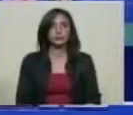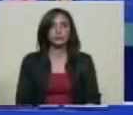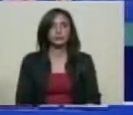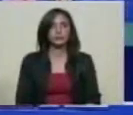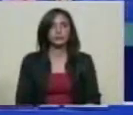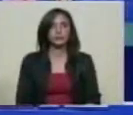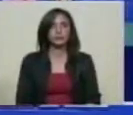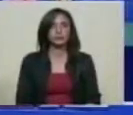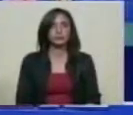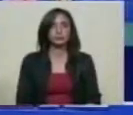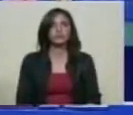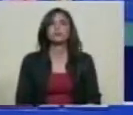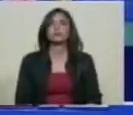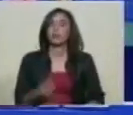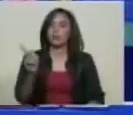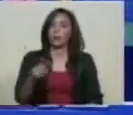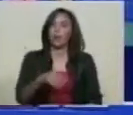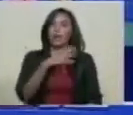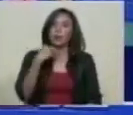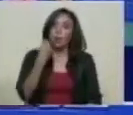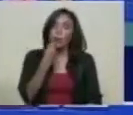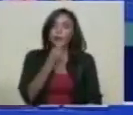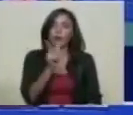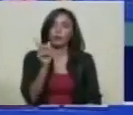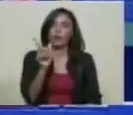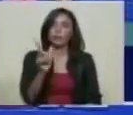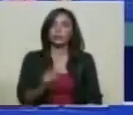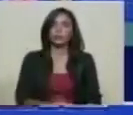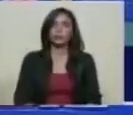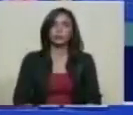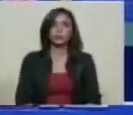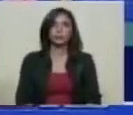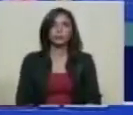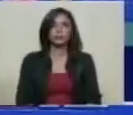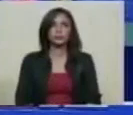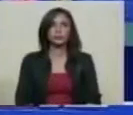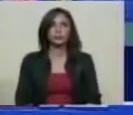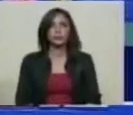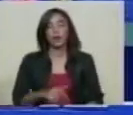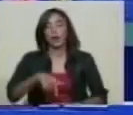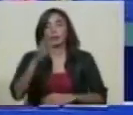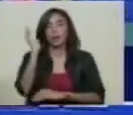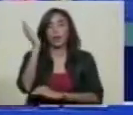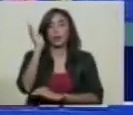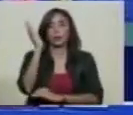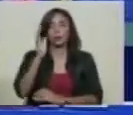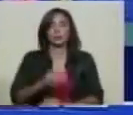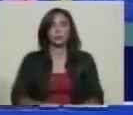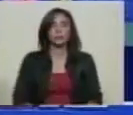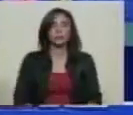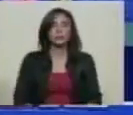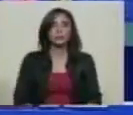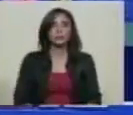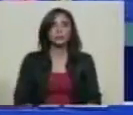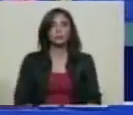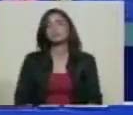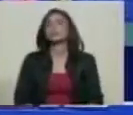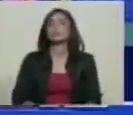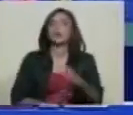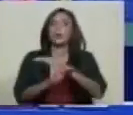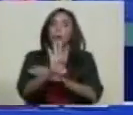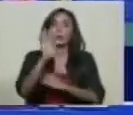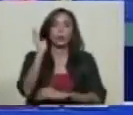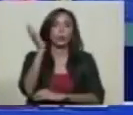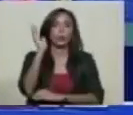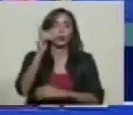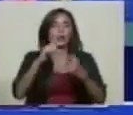y de la juventud del Partido Socialista Unido de Venezuela, es el Congreso, el cuarto Congreso del Partido y